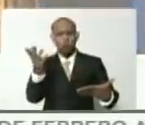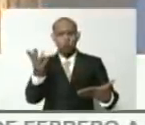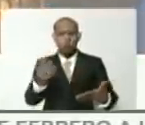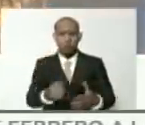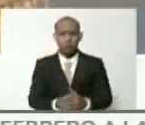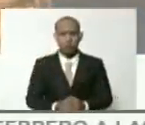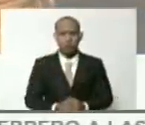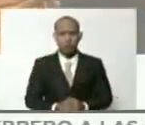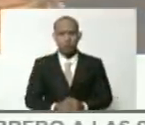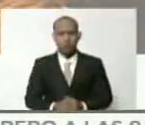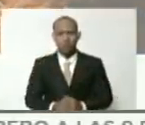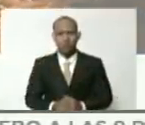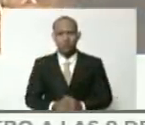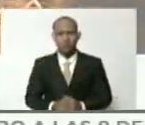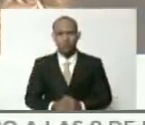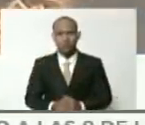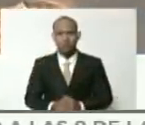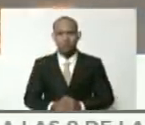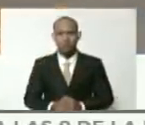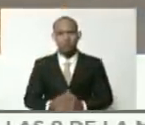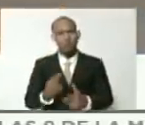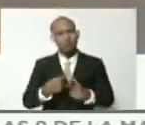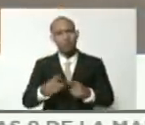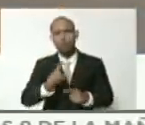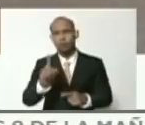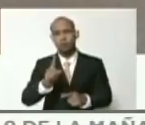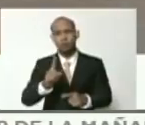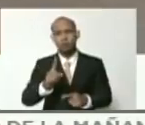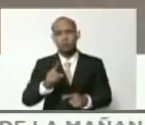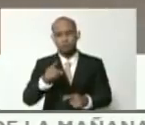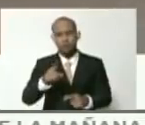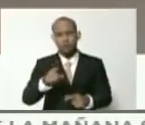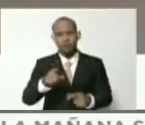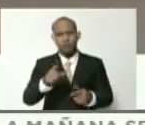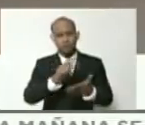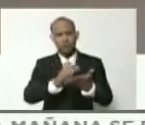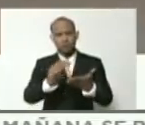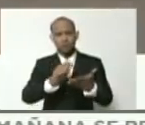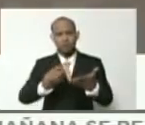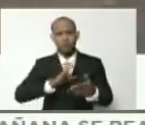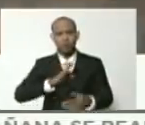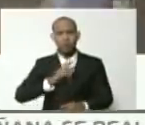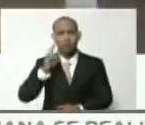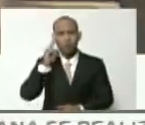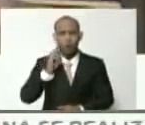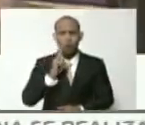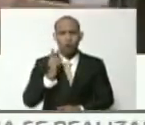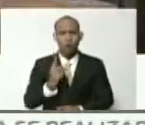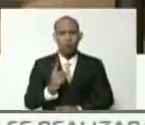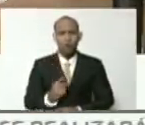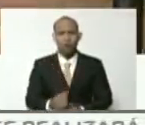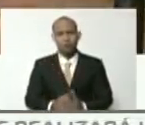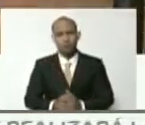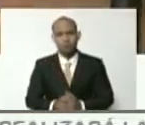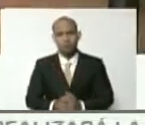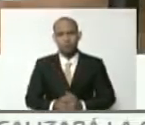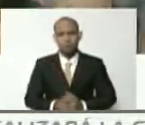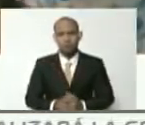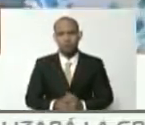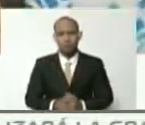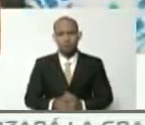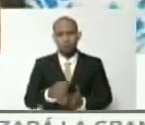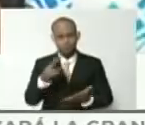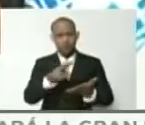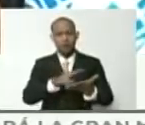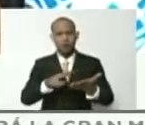García Márquez, del realismo mágico, pero no es el realismo mágico, es el realismo bolivariano. Es un bestseller esto,